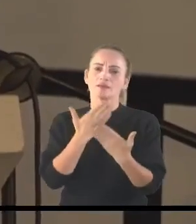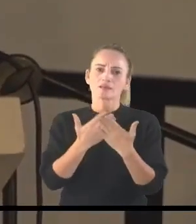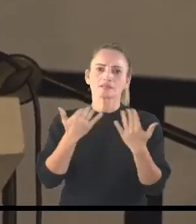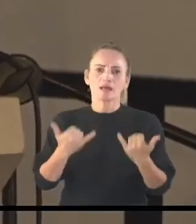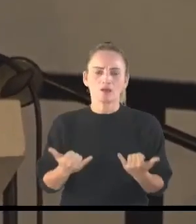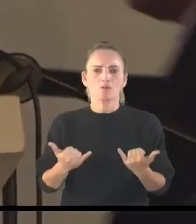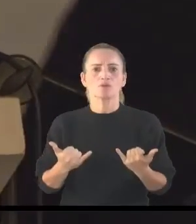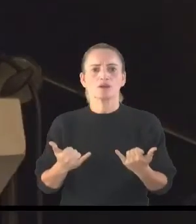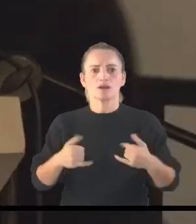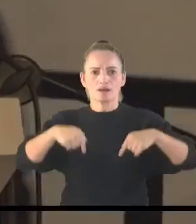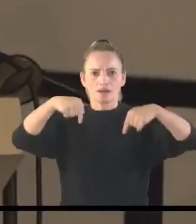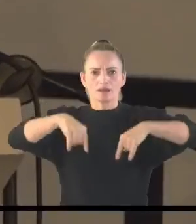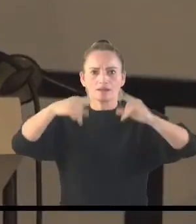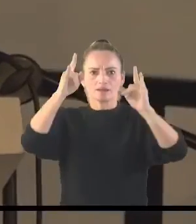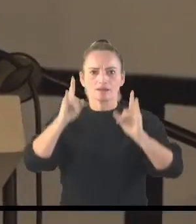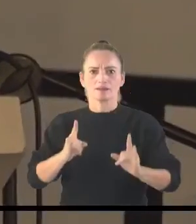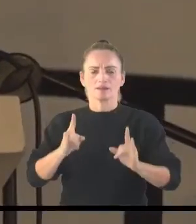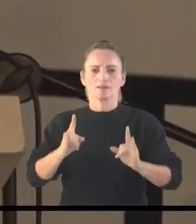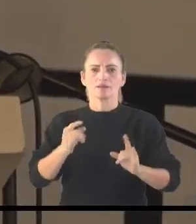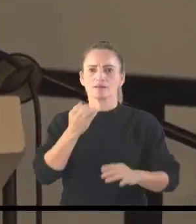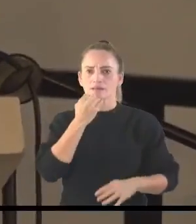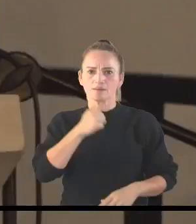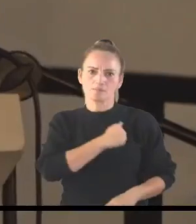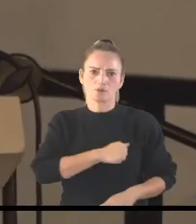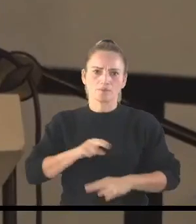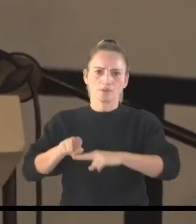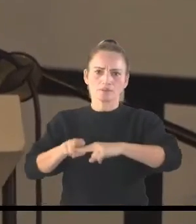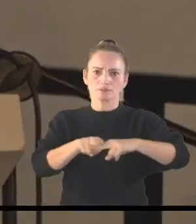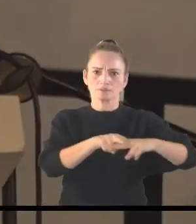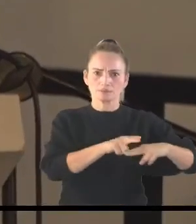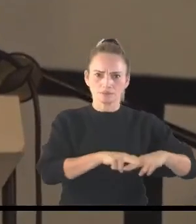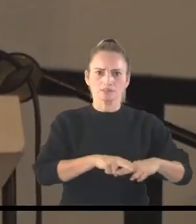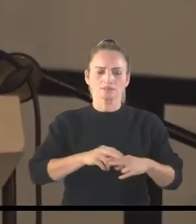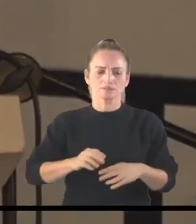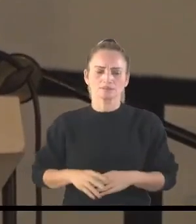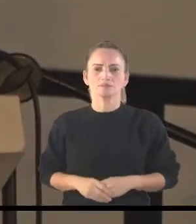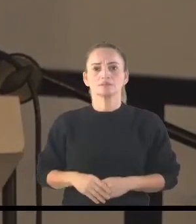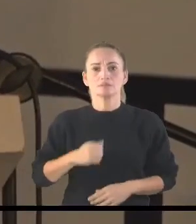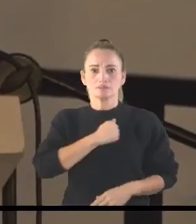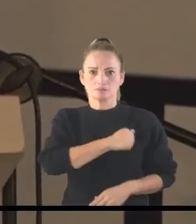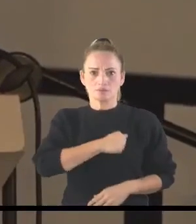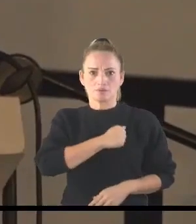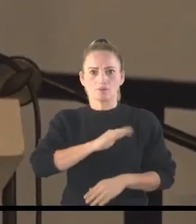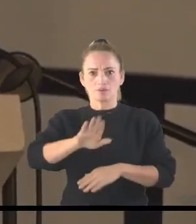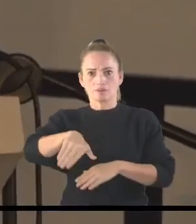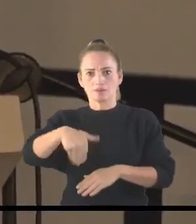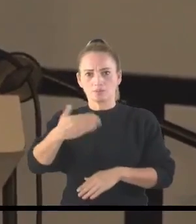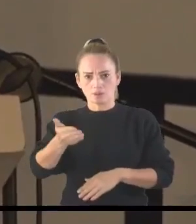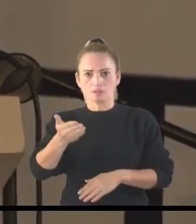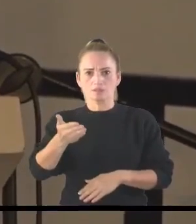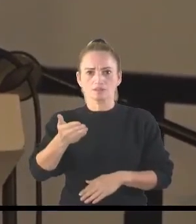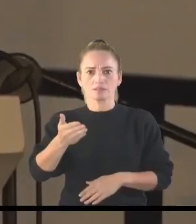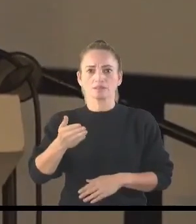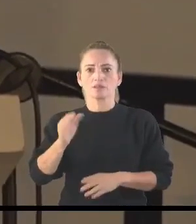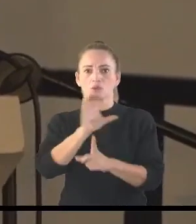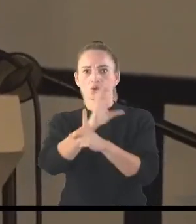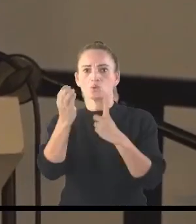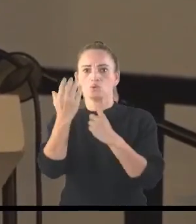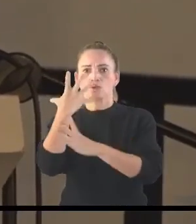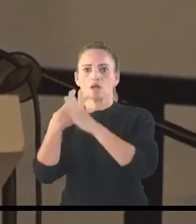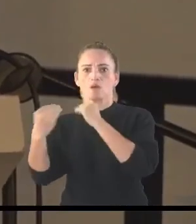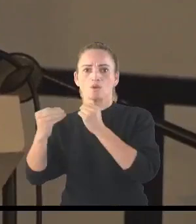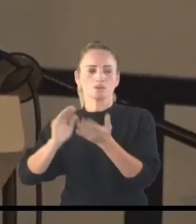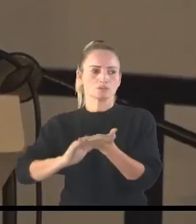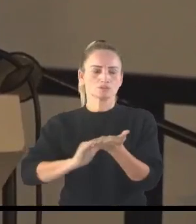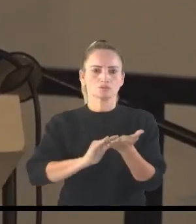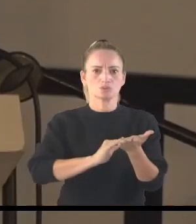solicitamos permanecer en este recinto, no levantarse de su silla, y posteriormente los convocamos también al acto cultural en